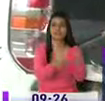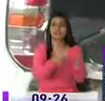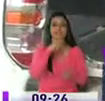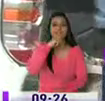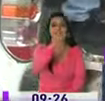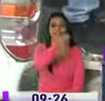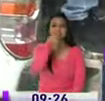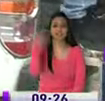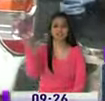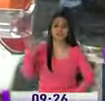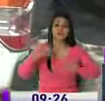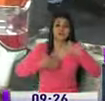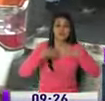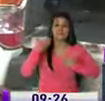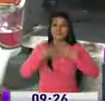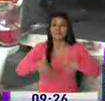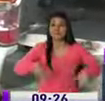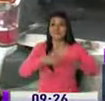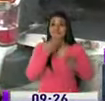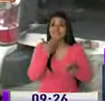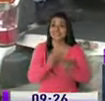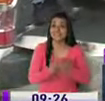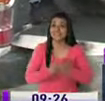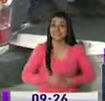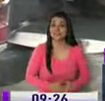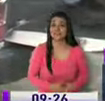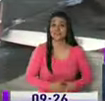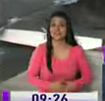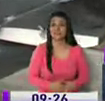causó mucha emoción.